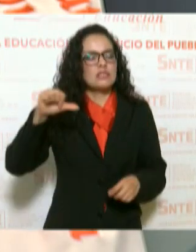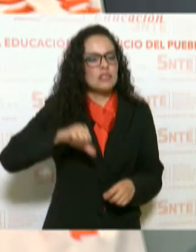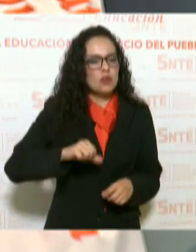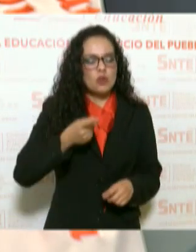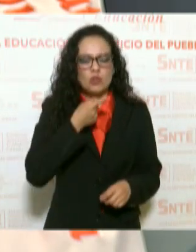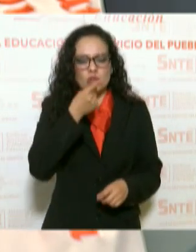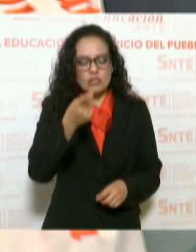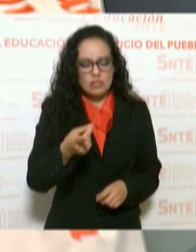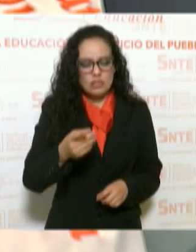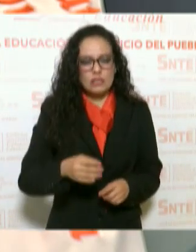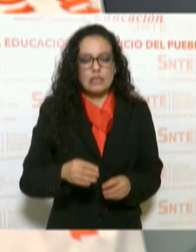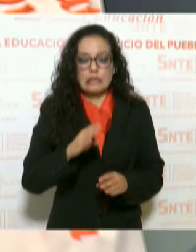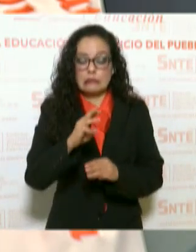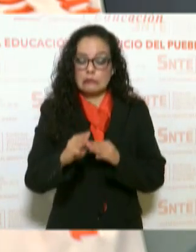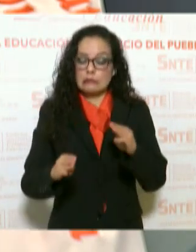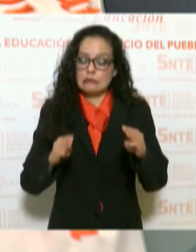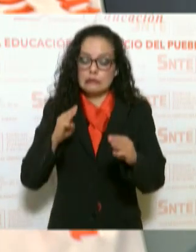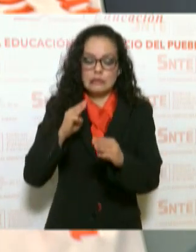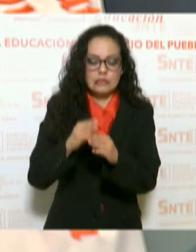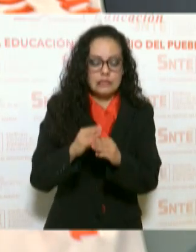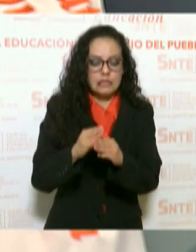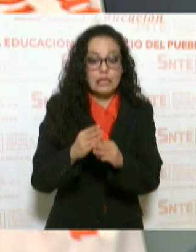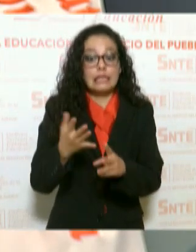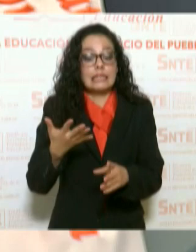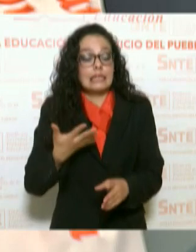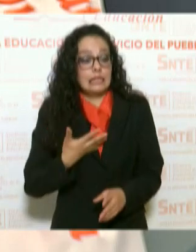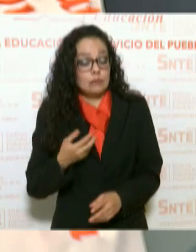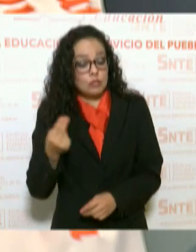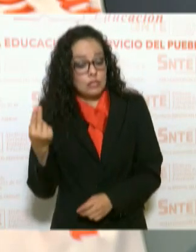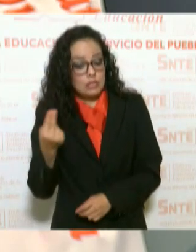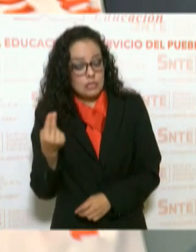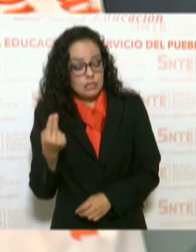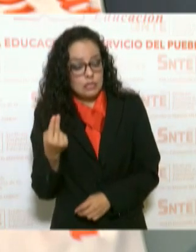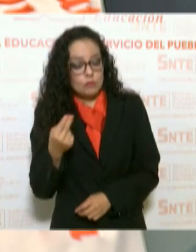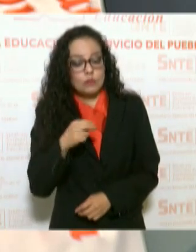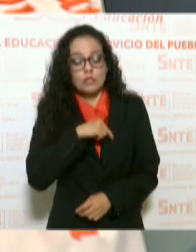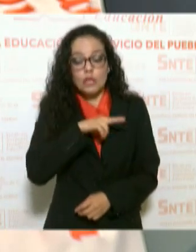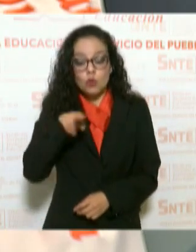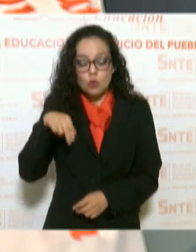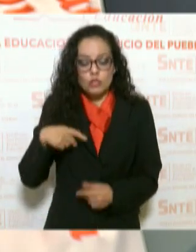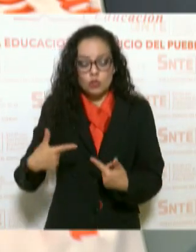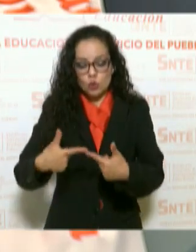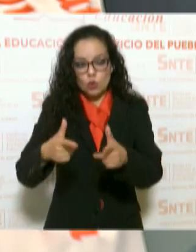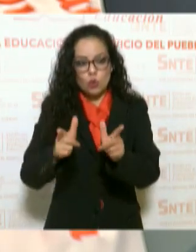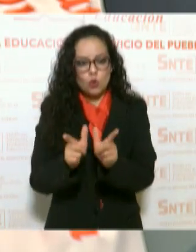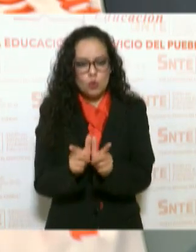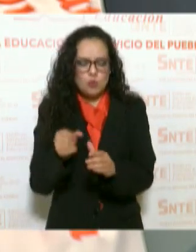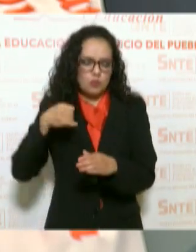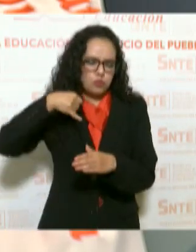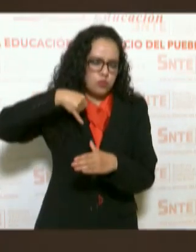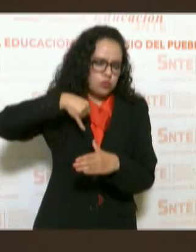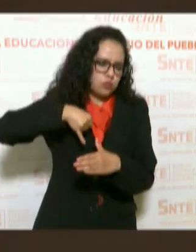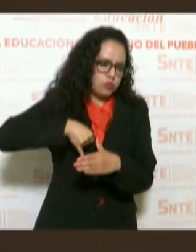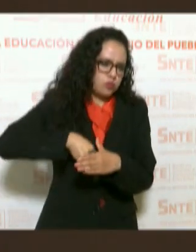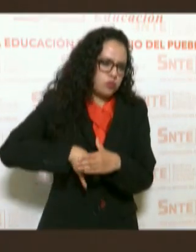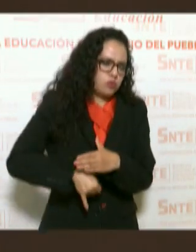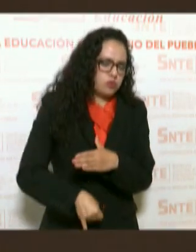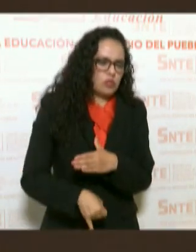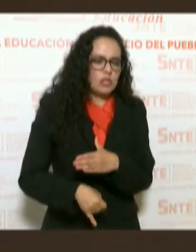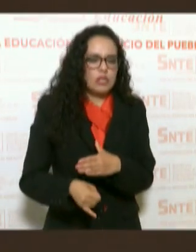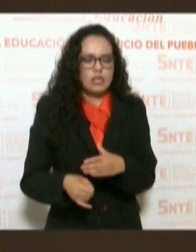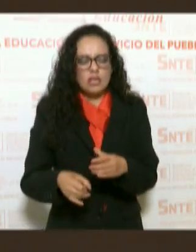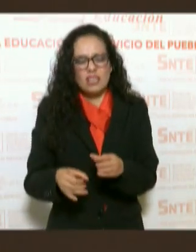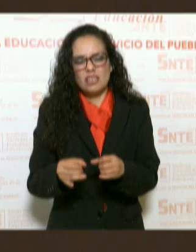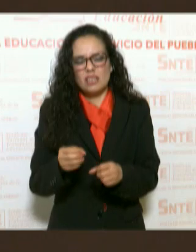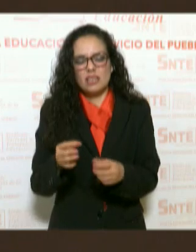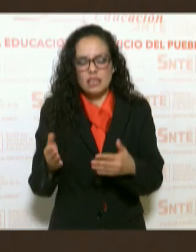nivel global requieren que nuestras organizaciones profundicemos en el análisis, el